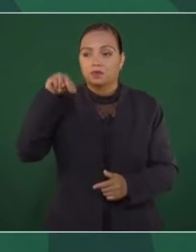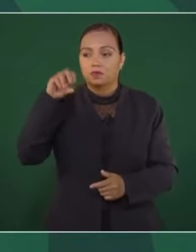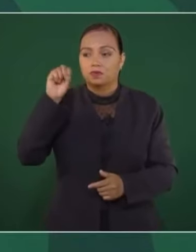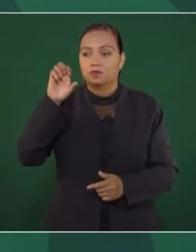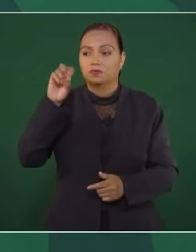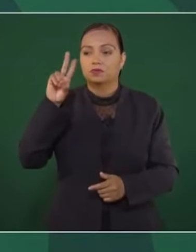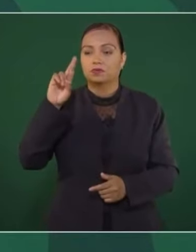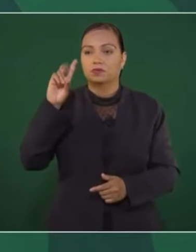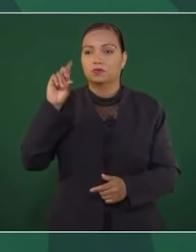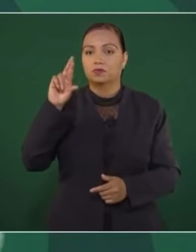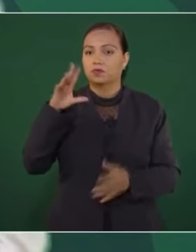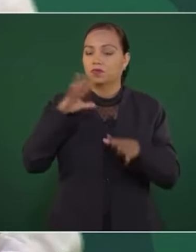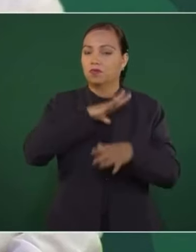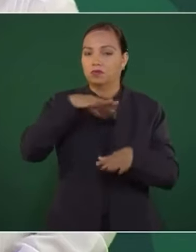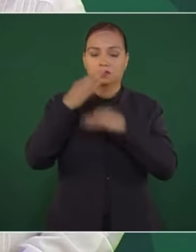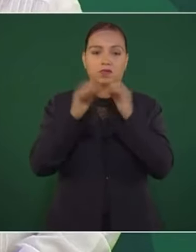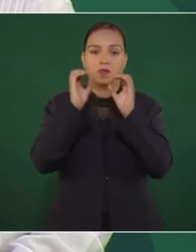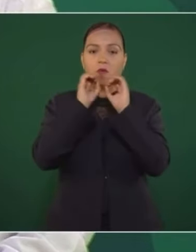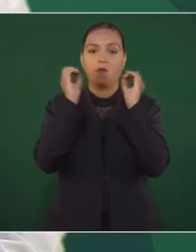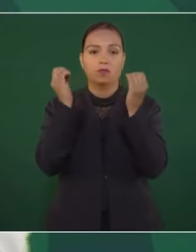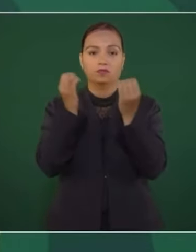y las organizaciones.